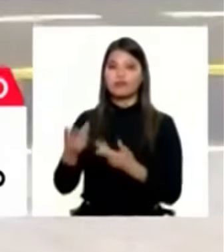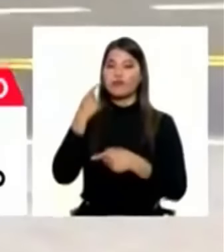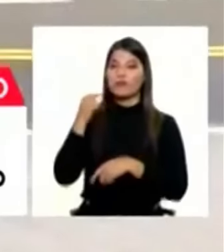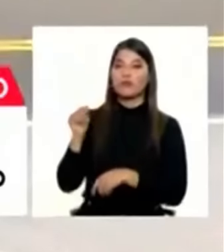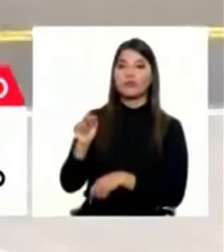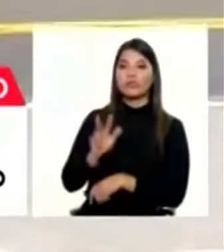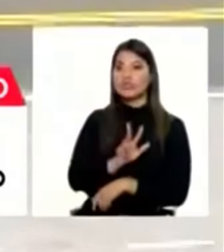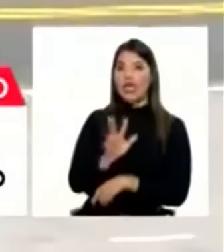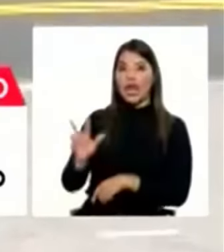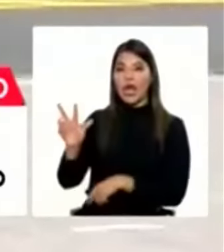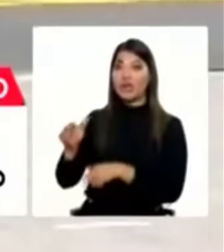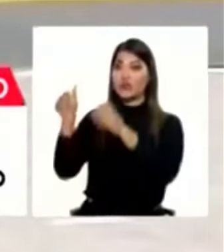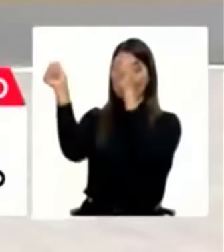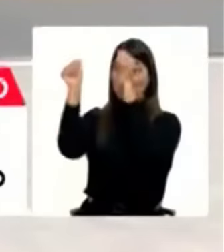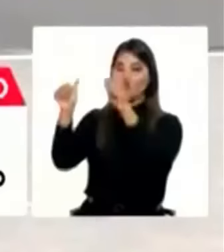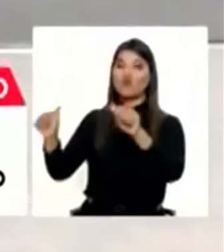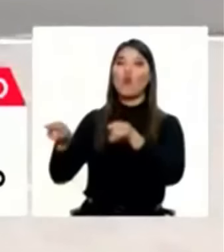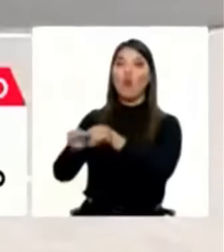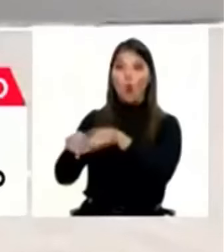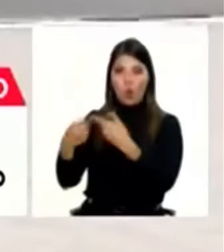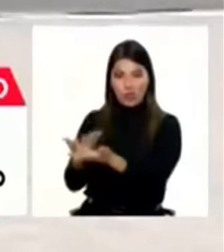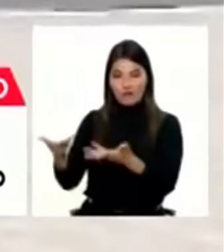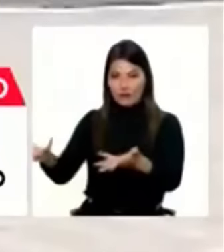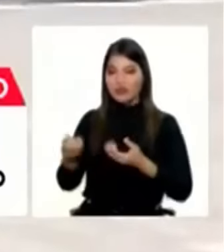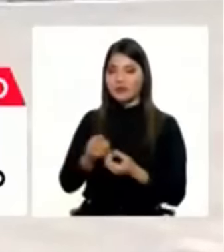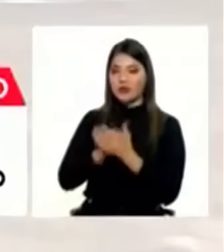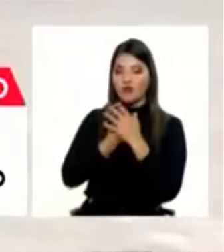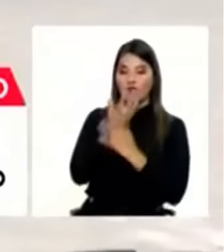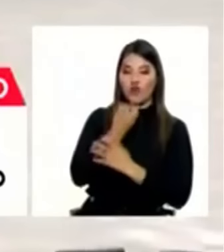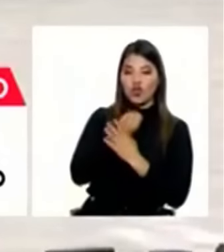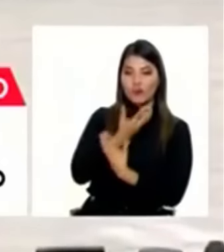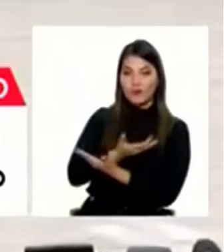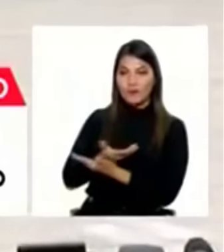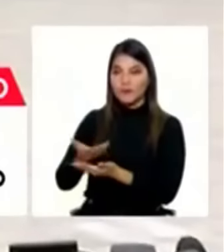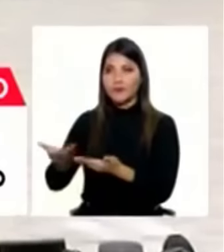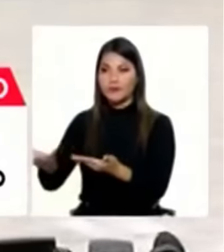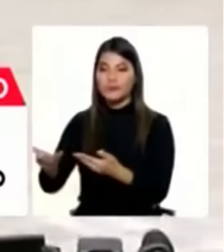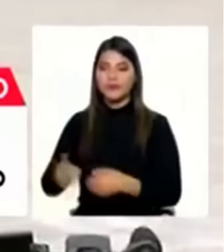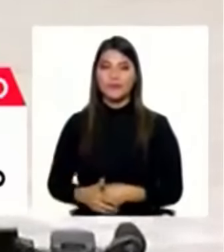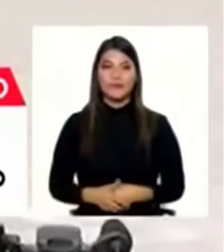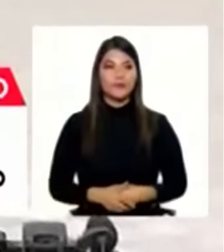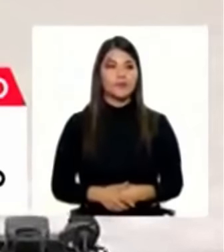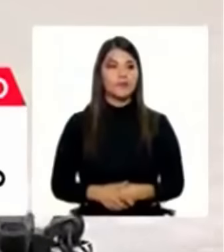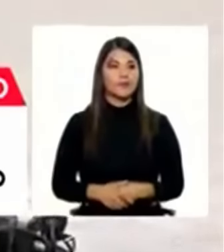dirigirse hasta el mausoleo para dejar la ofrenda floral respectiva.